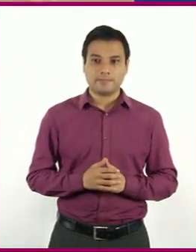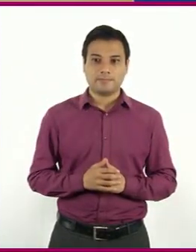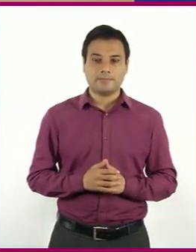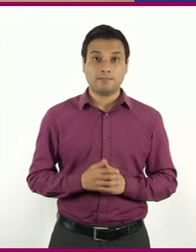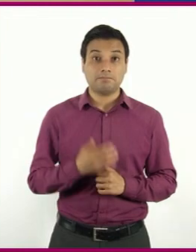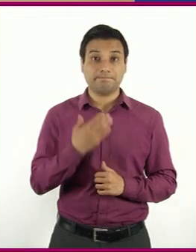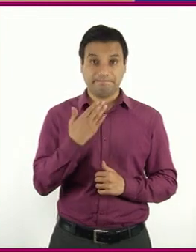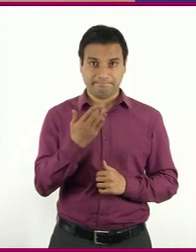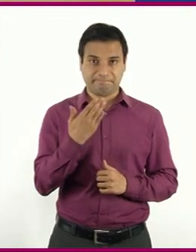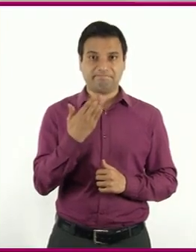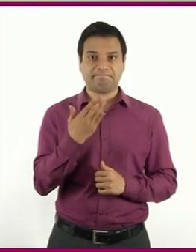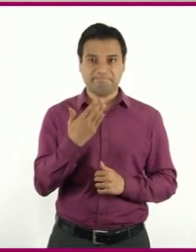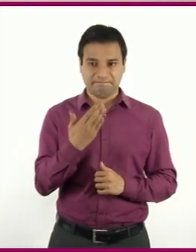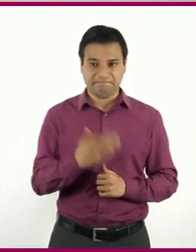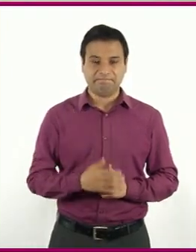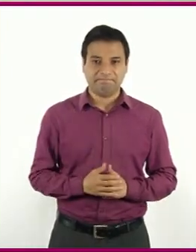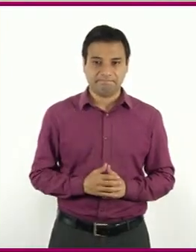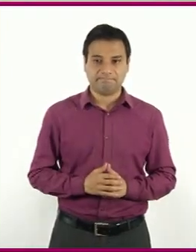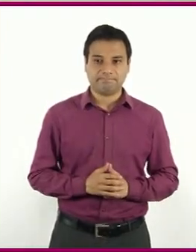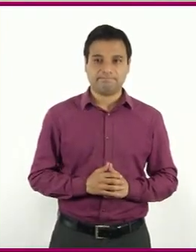Está bien, está bien.